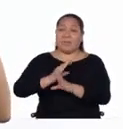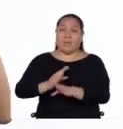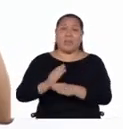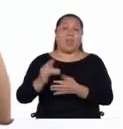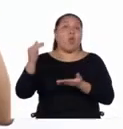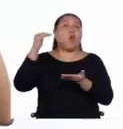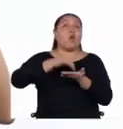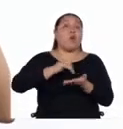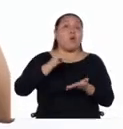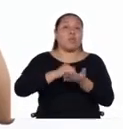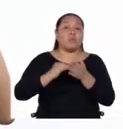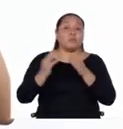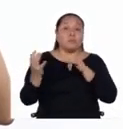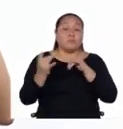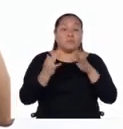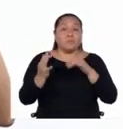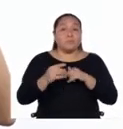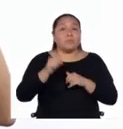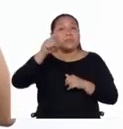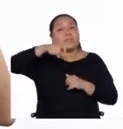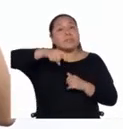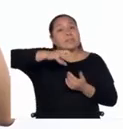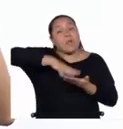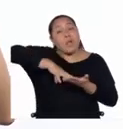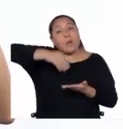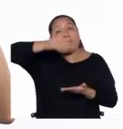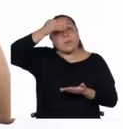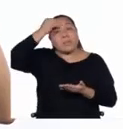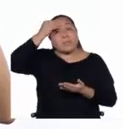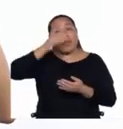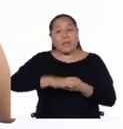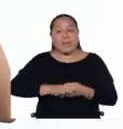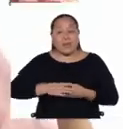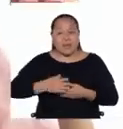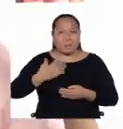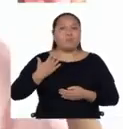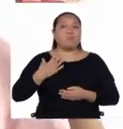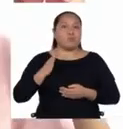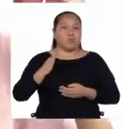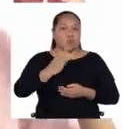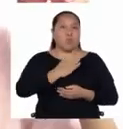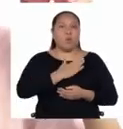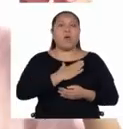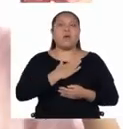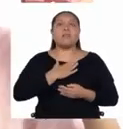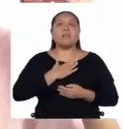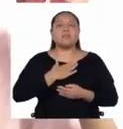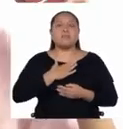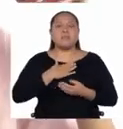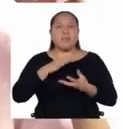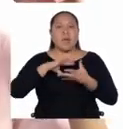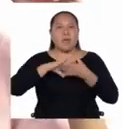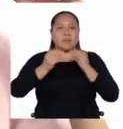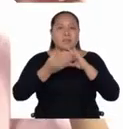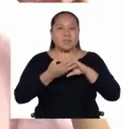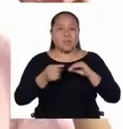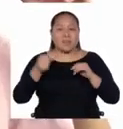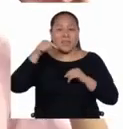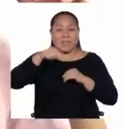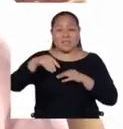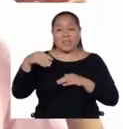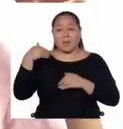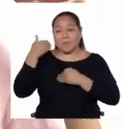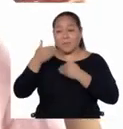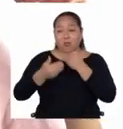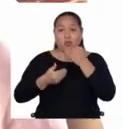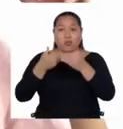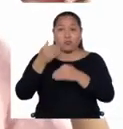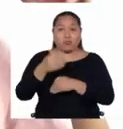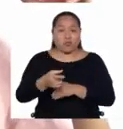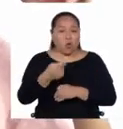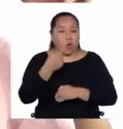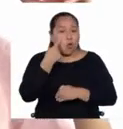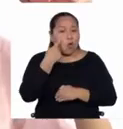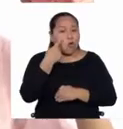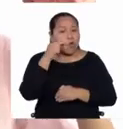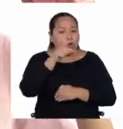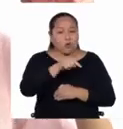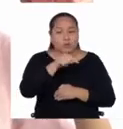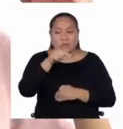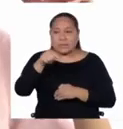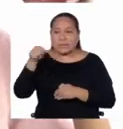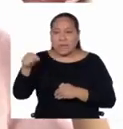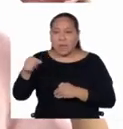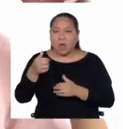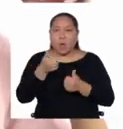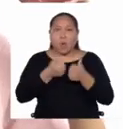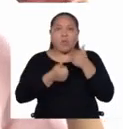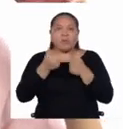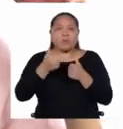repitan es que debemos aprender acerca de nuestra historia. Y parte de este proceso es conocer las iniciativas que llevaron a